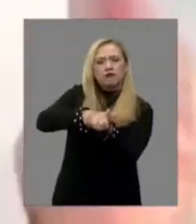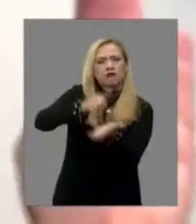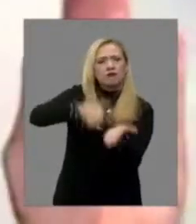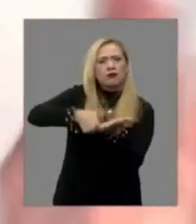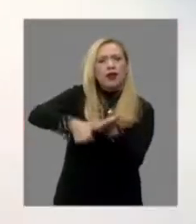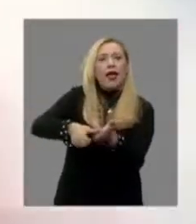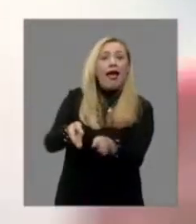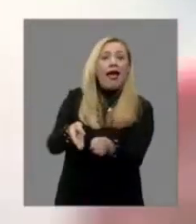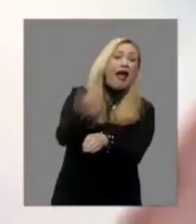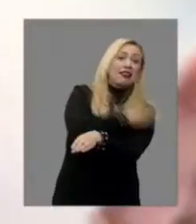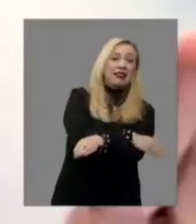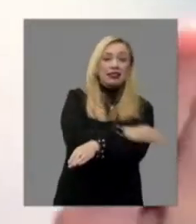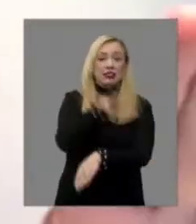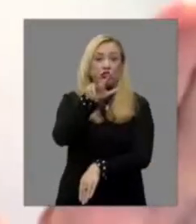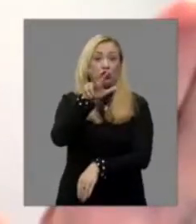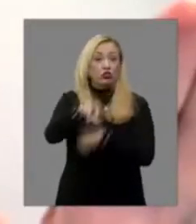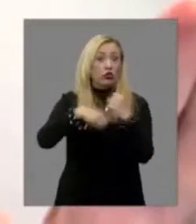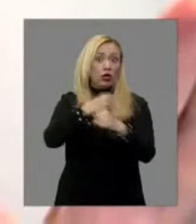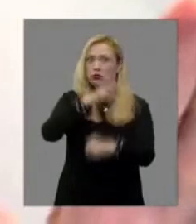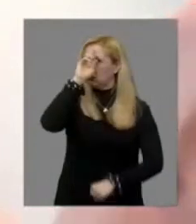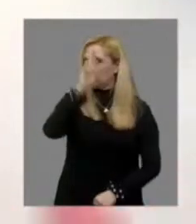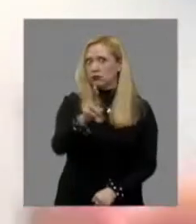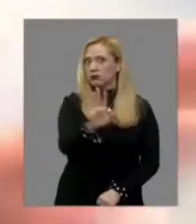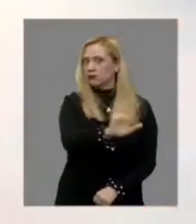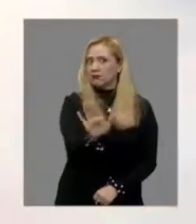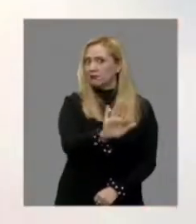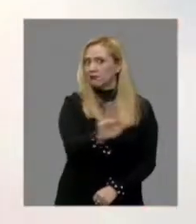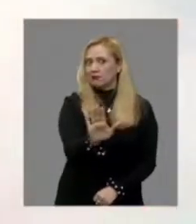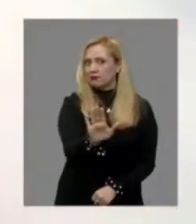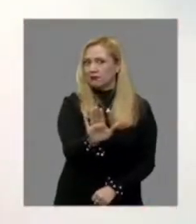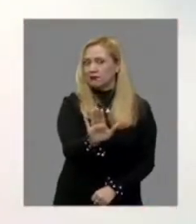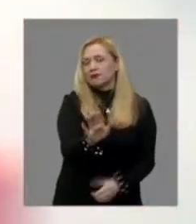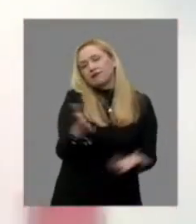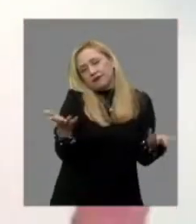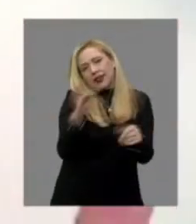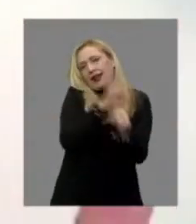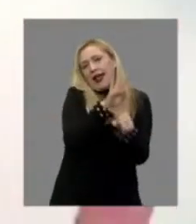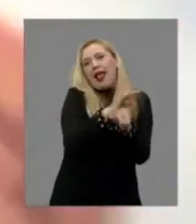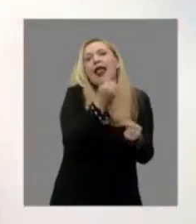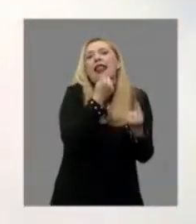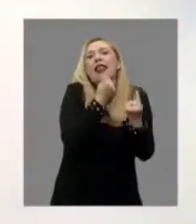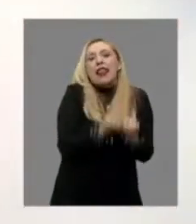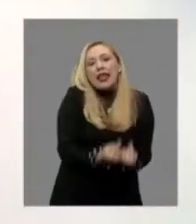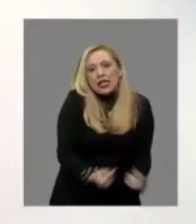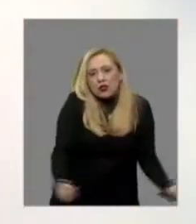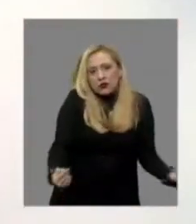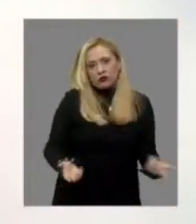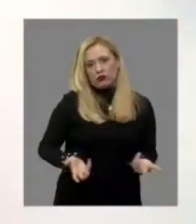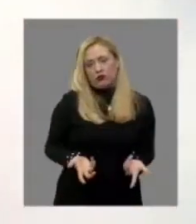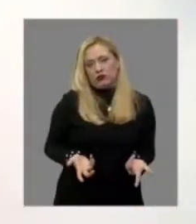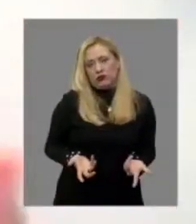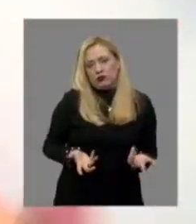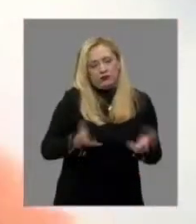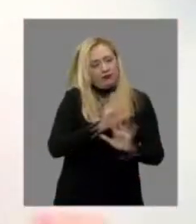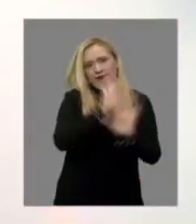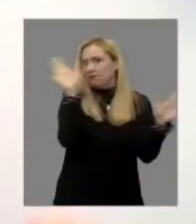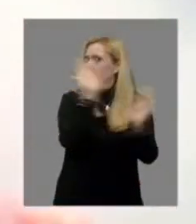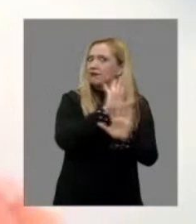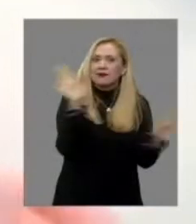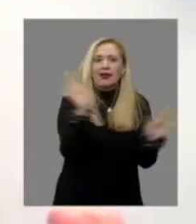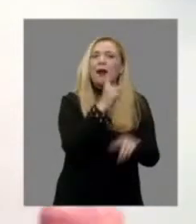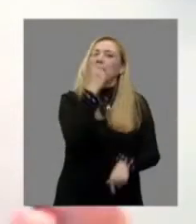18 años y la prohibían. En aras de la protección de la niñez, en aras de garantizar el